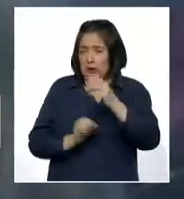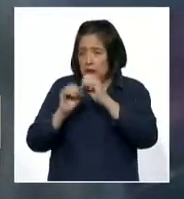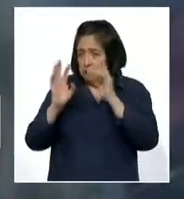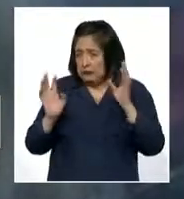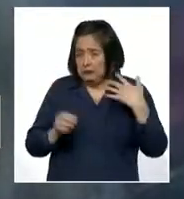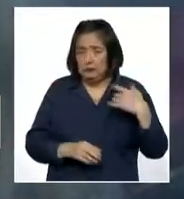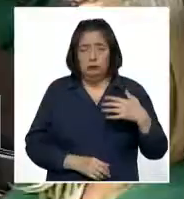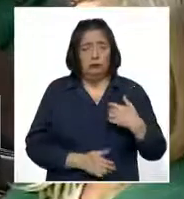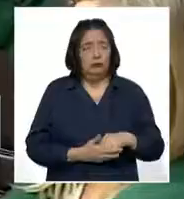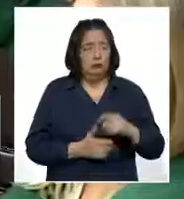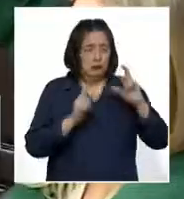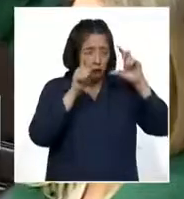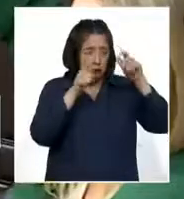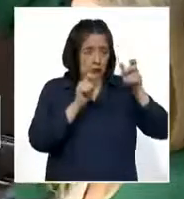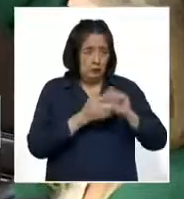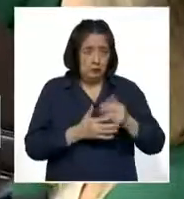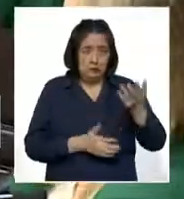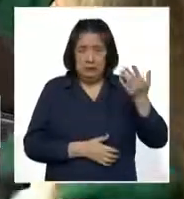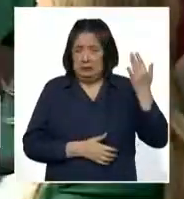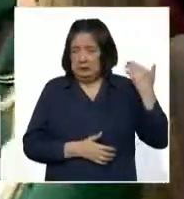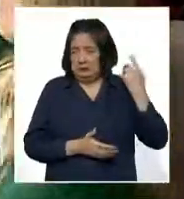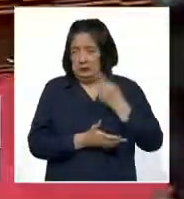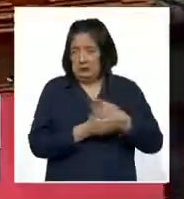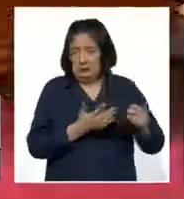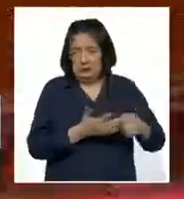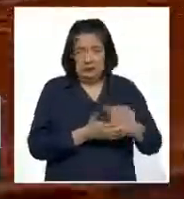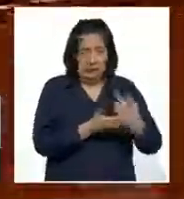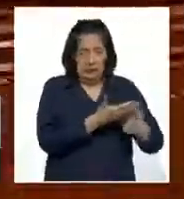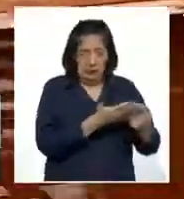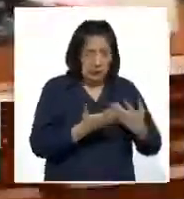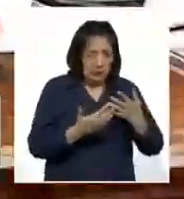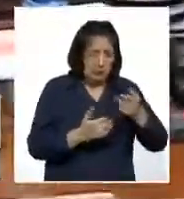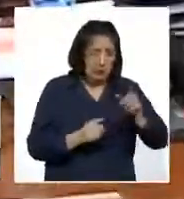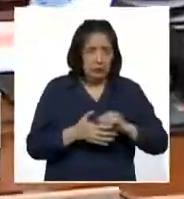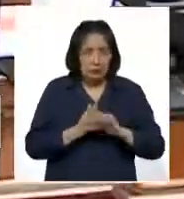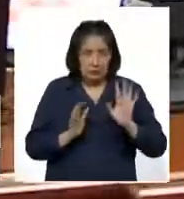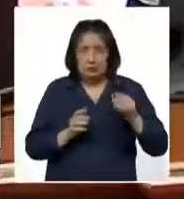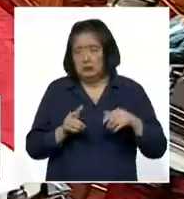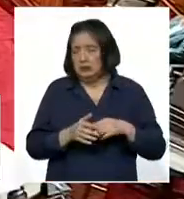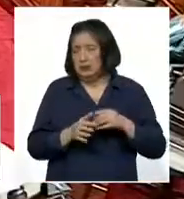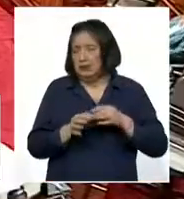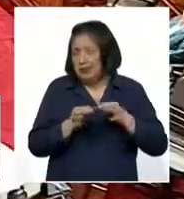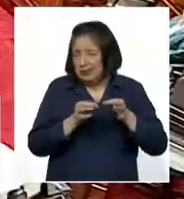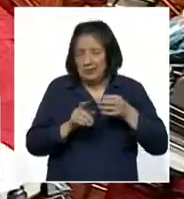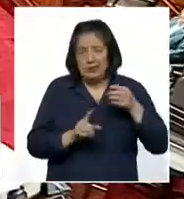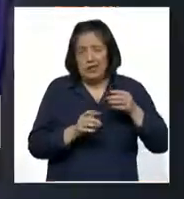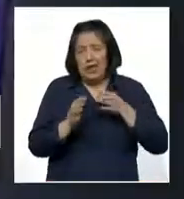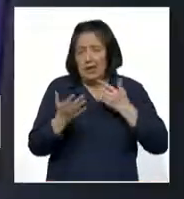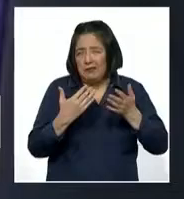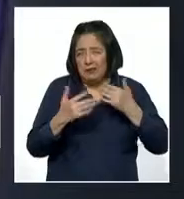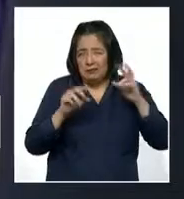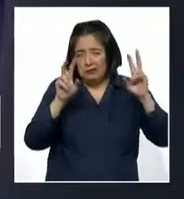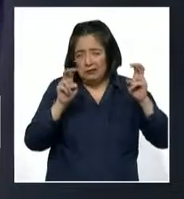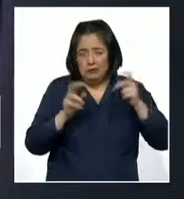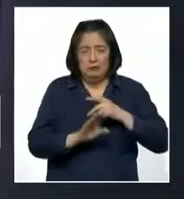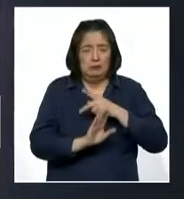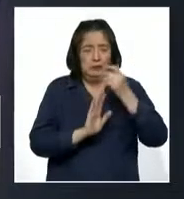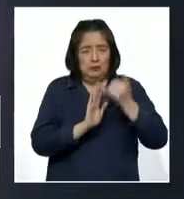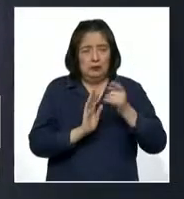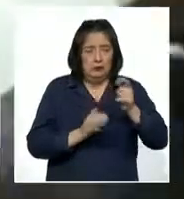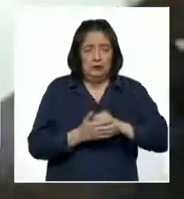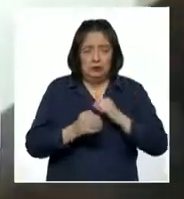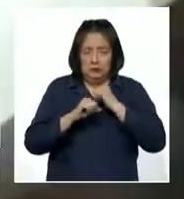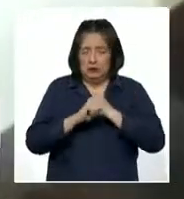una realidad que el Congreso buscó enfrentar hace una semana en un pleno temático donde se abordaron exclusivamente proyectos de ley